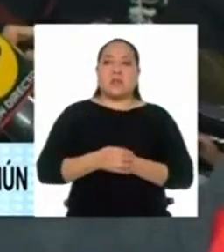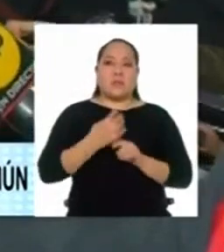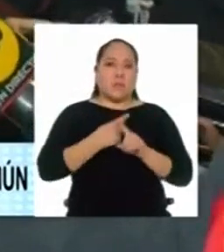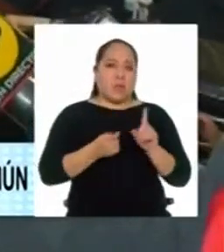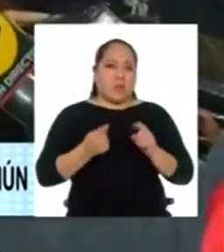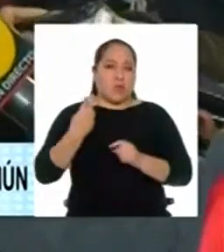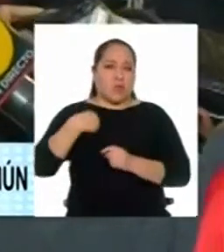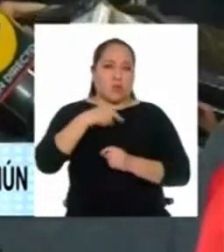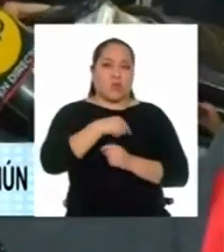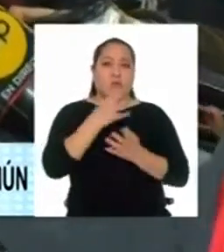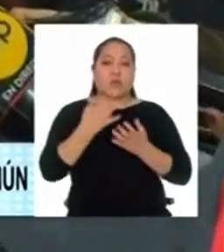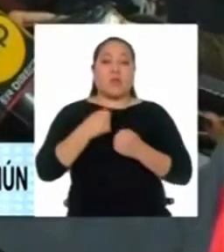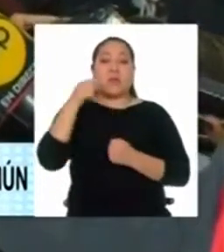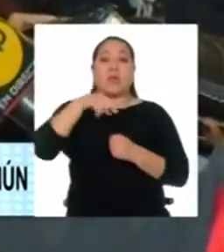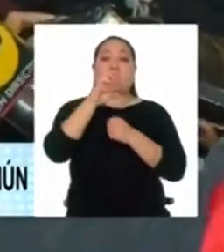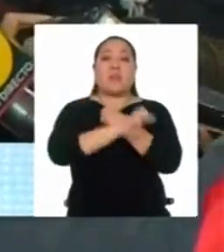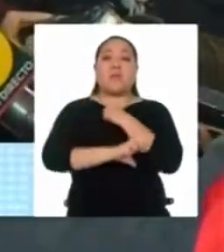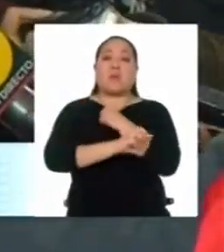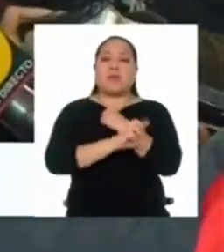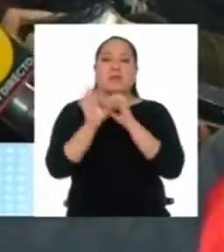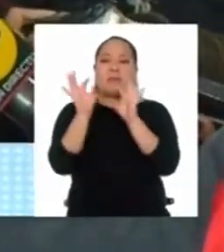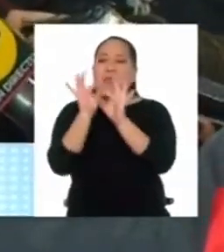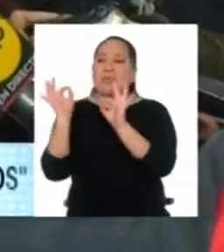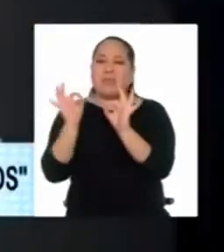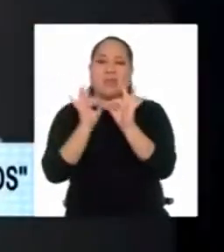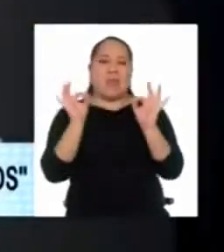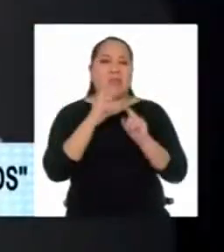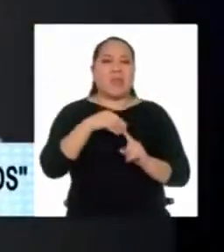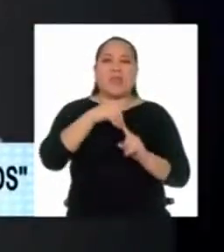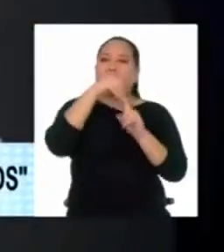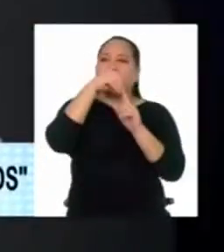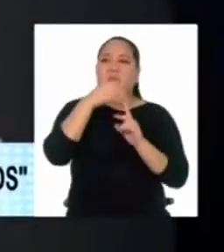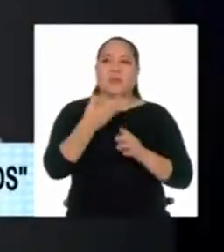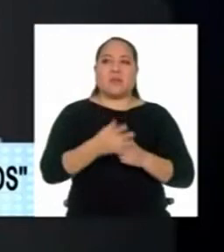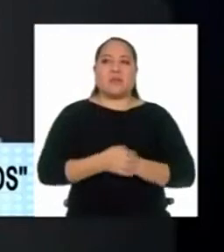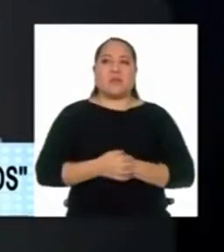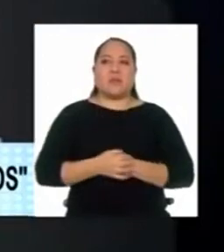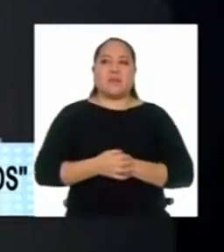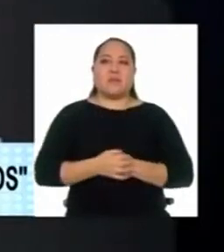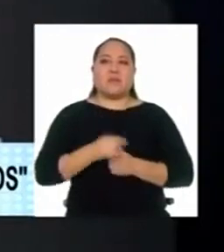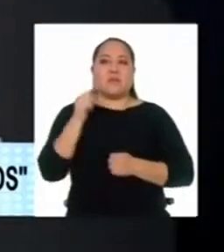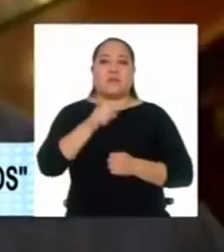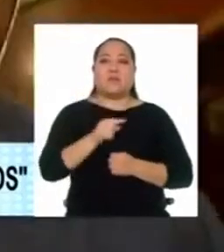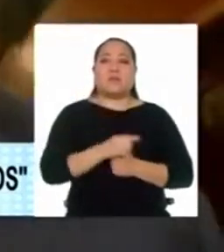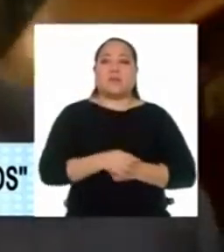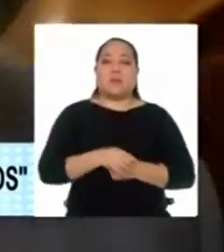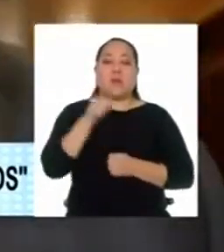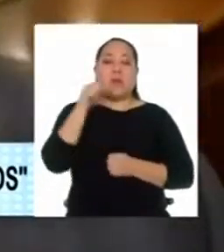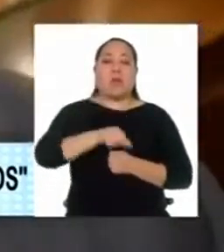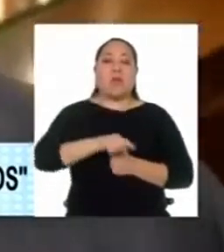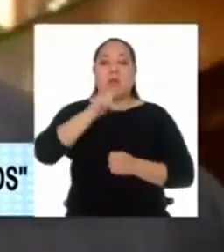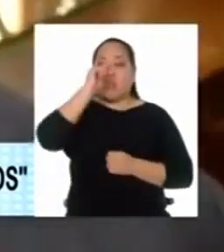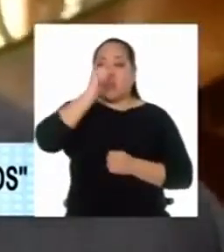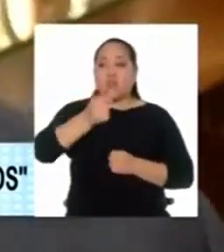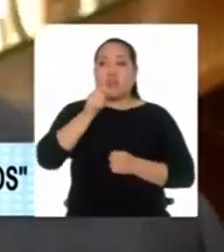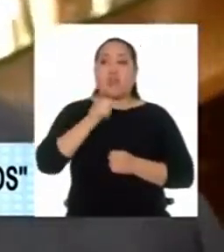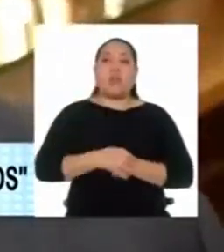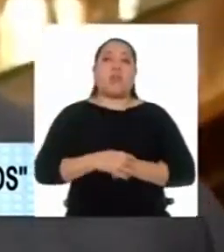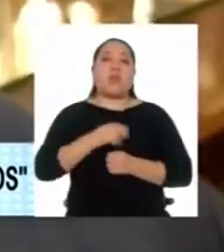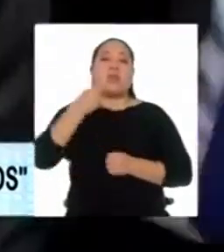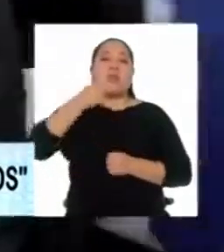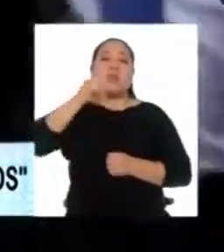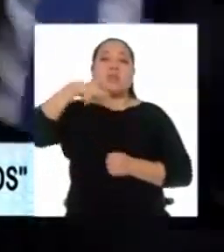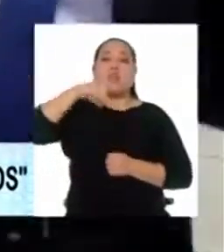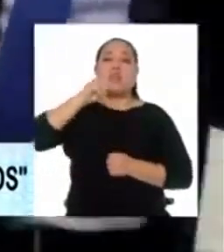que queremos es que en el país nadie tenga privilegios. Sobre los procesados Alejandro Toledo y César Inostroza,